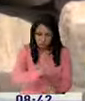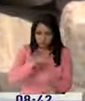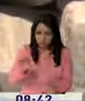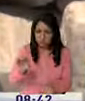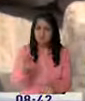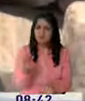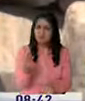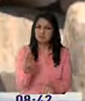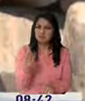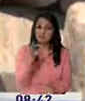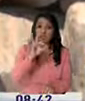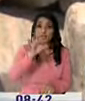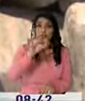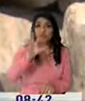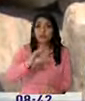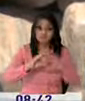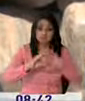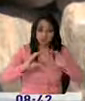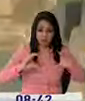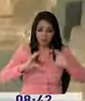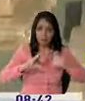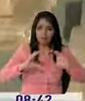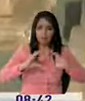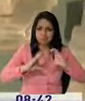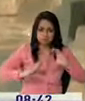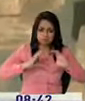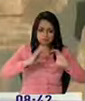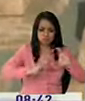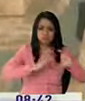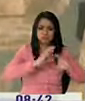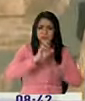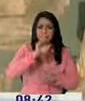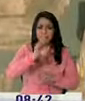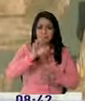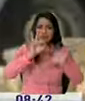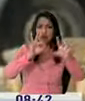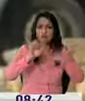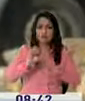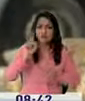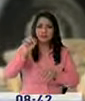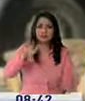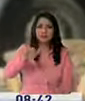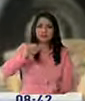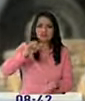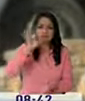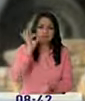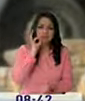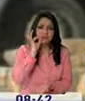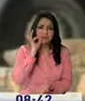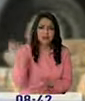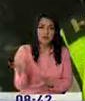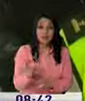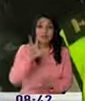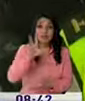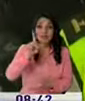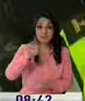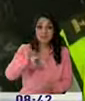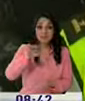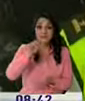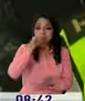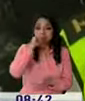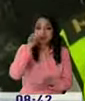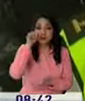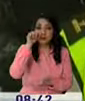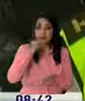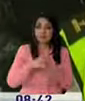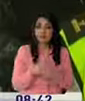Eran 93 paquetes en forma de ladrillo que contenían 180 kilos de marihuana y 3 de cocaína. Consecuentemente,